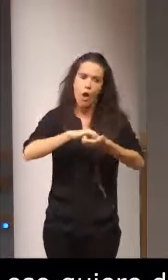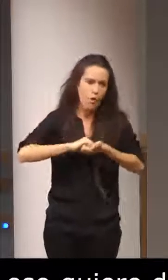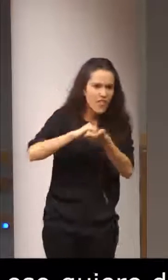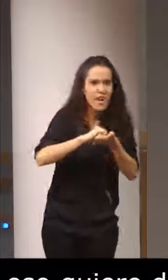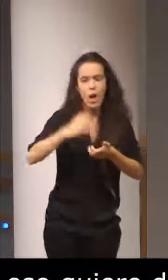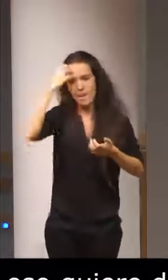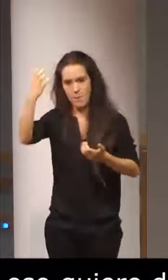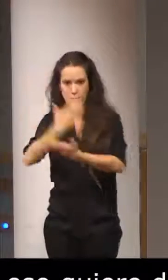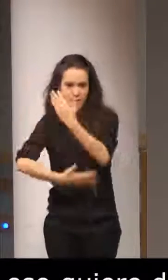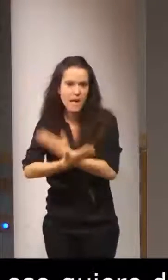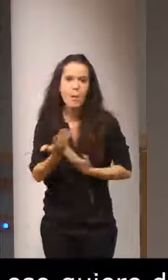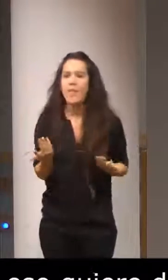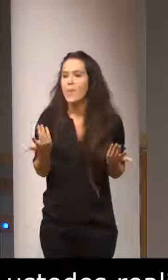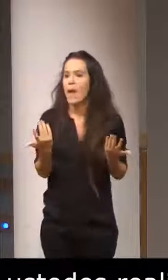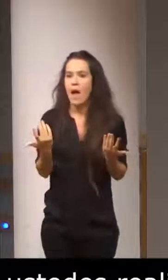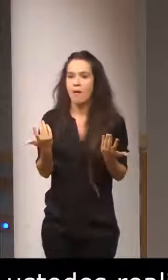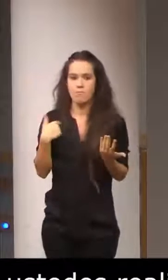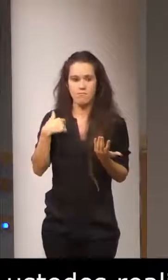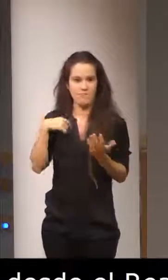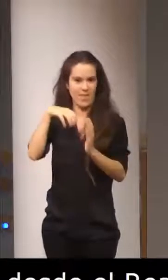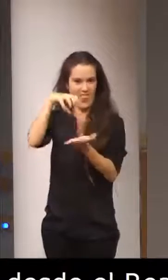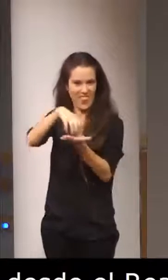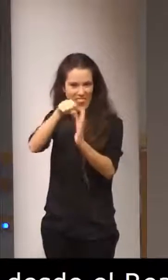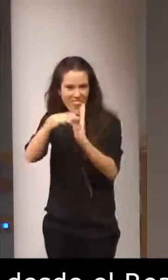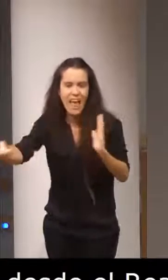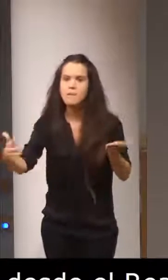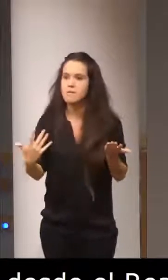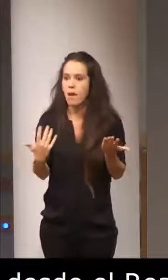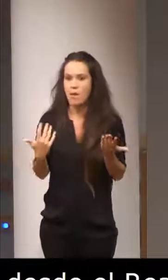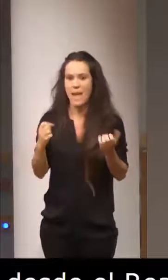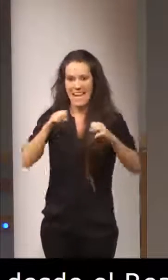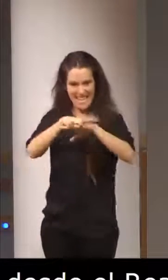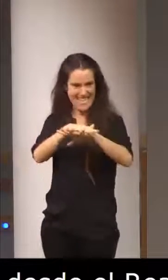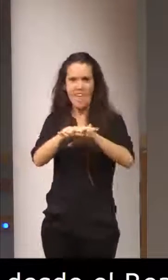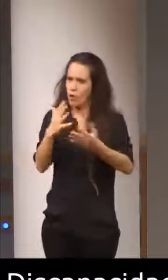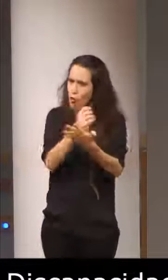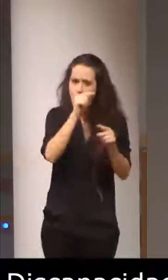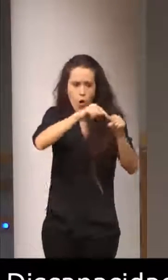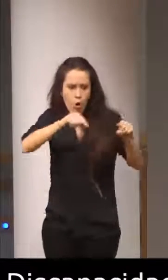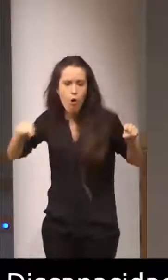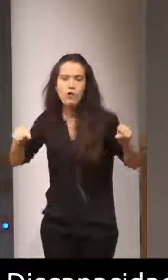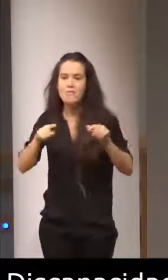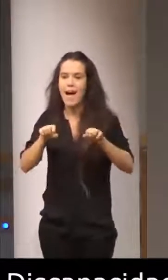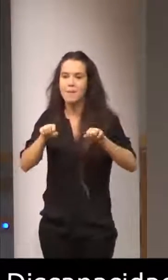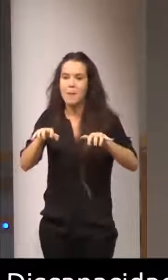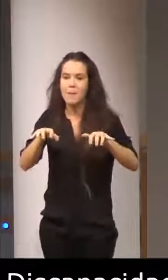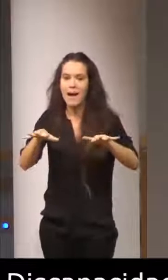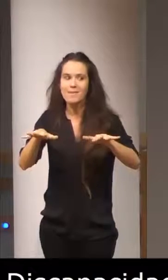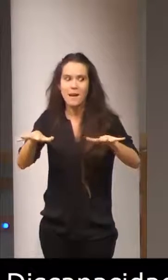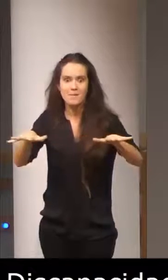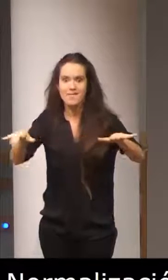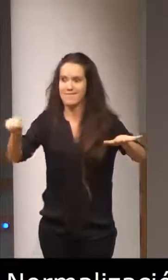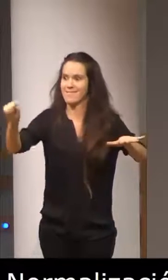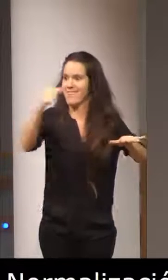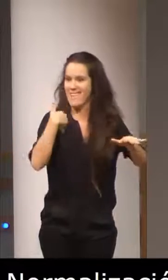real patronato desde el centro de normalización desde la red etcétera pues va calando va produciendo